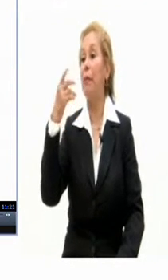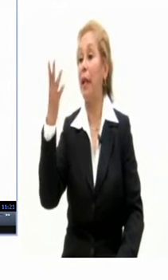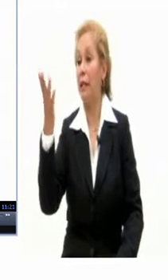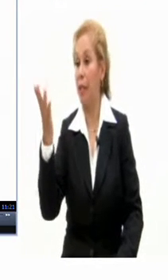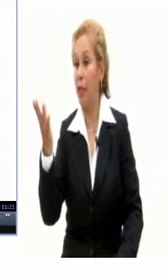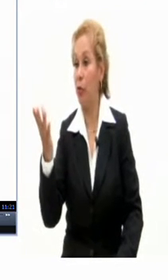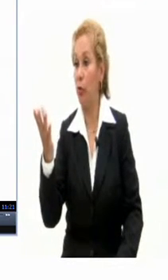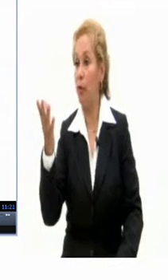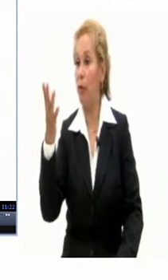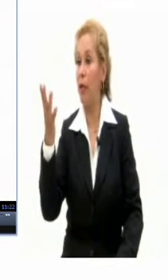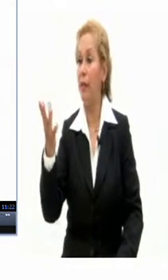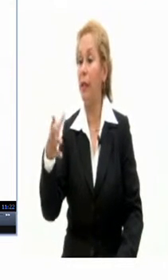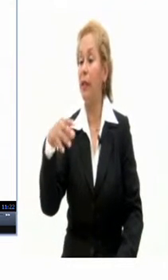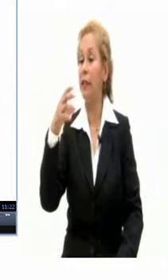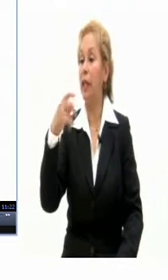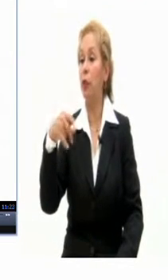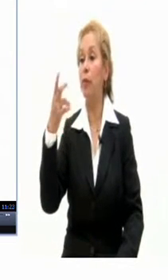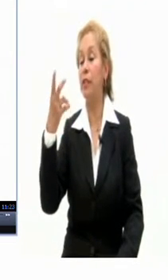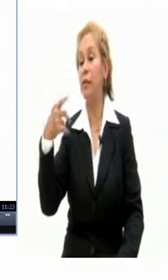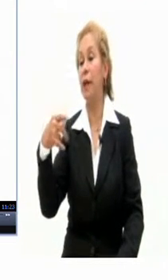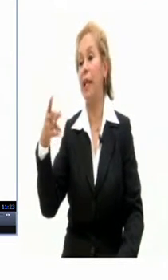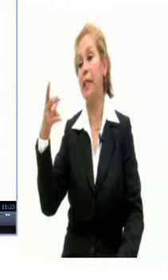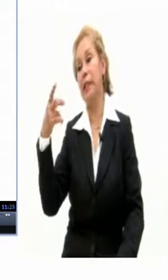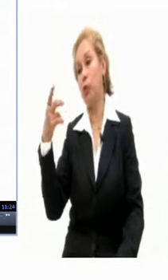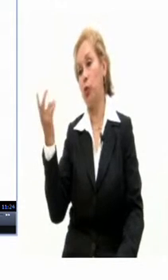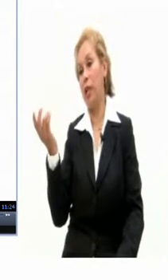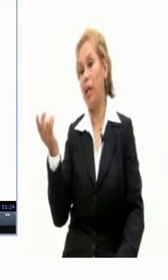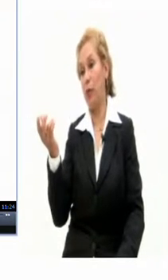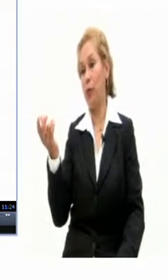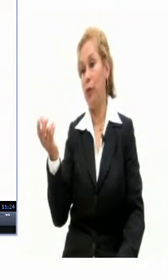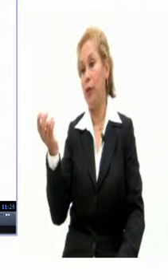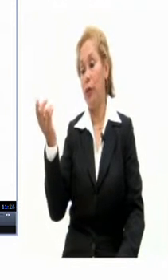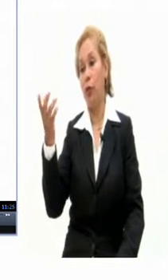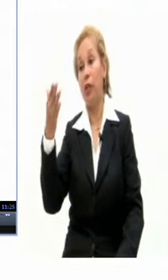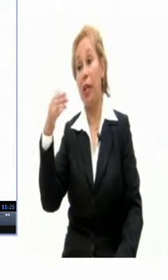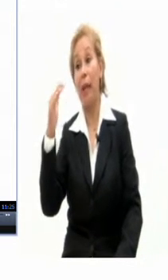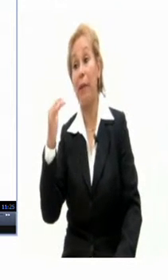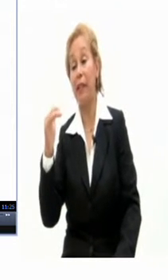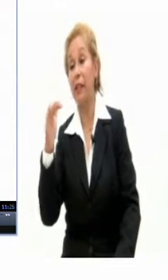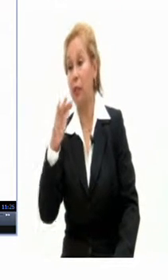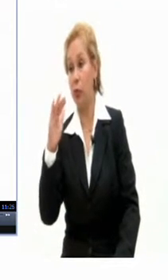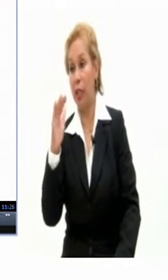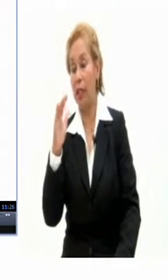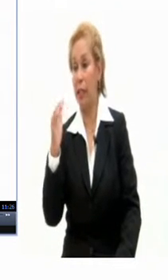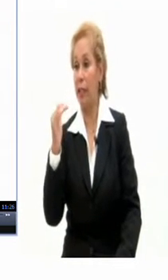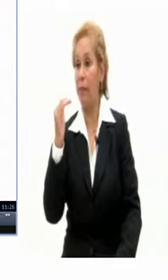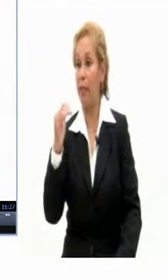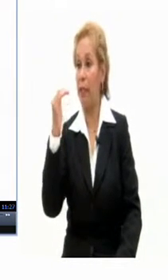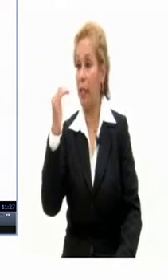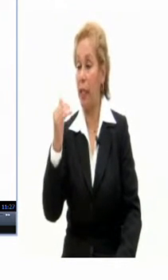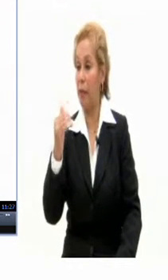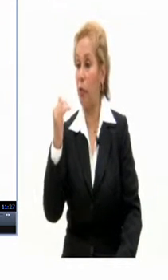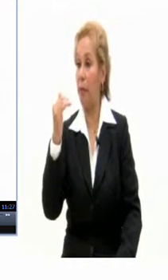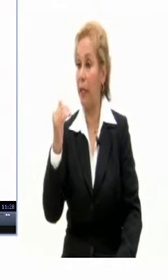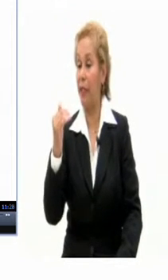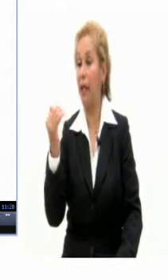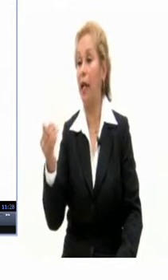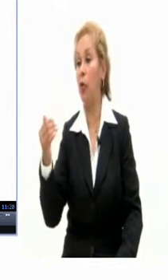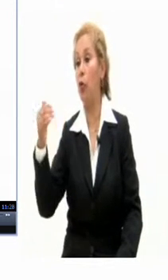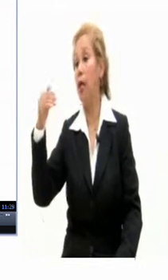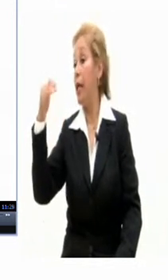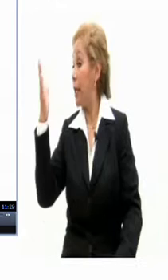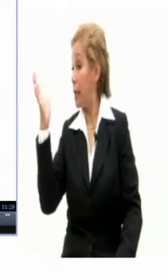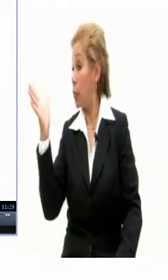pasamos al planteamiento del problema, tanto principal y secundario, ¿no?, que es la parte que ustedes ya también tenemos